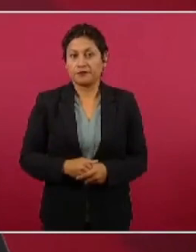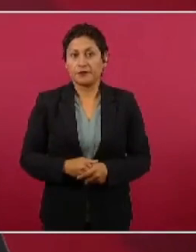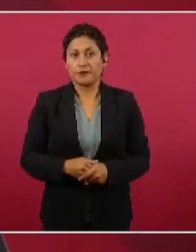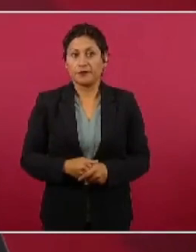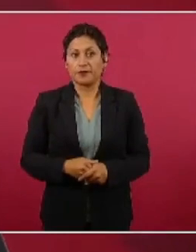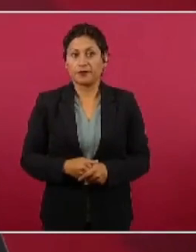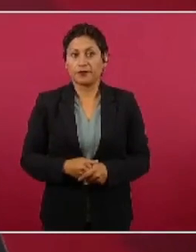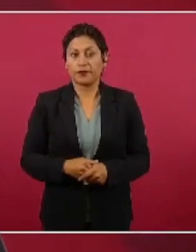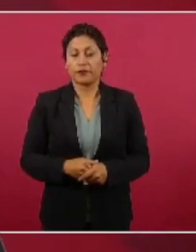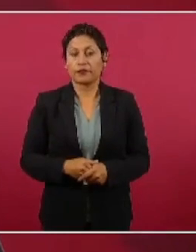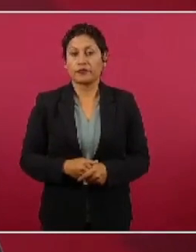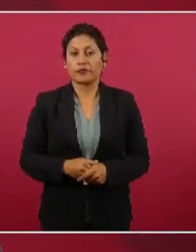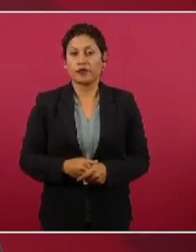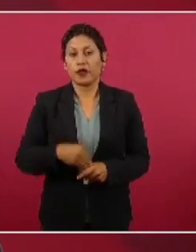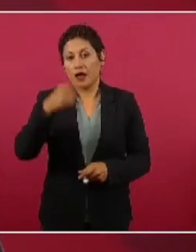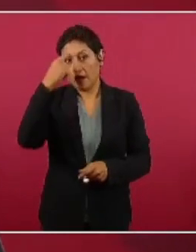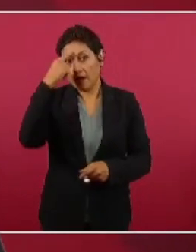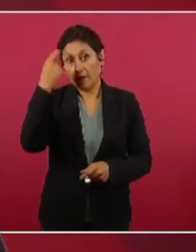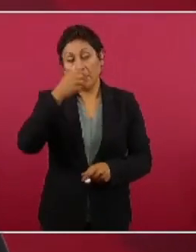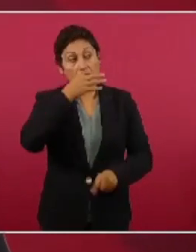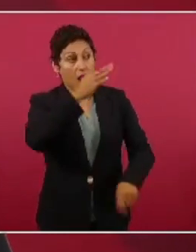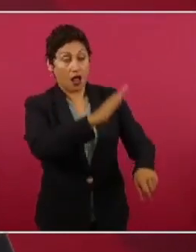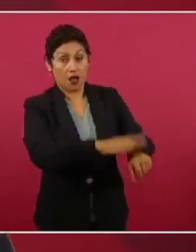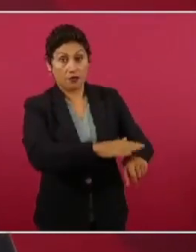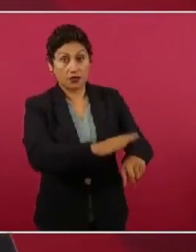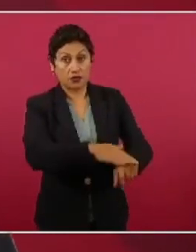no nos gusta